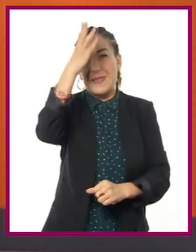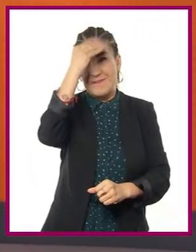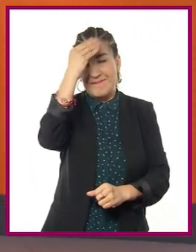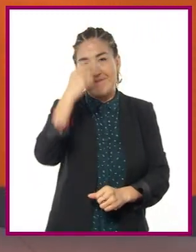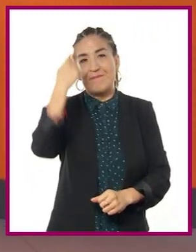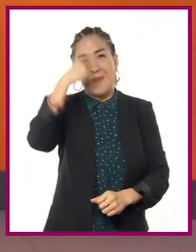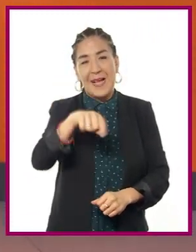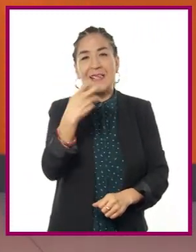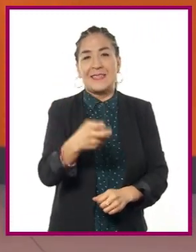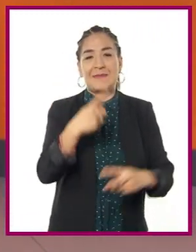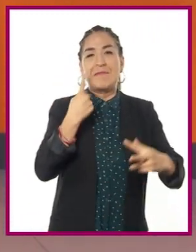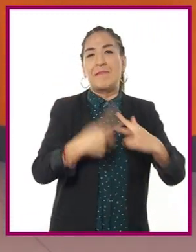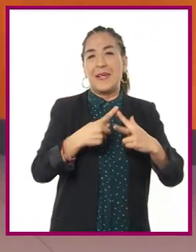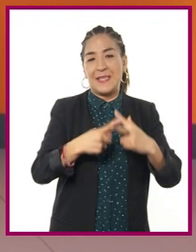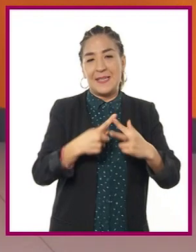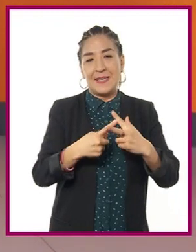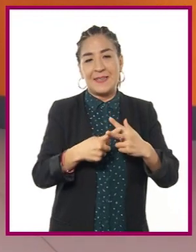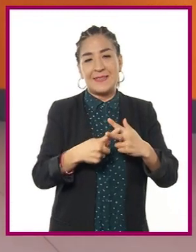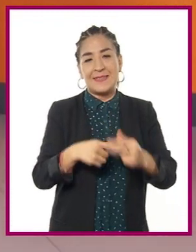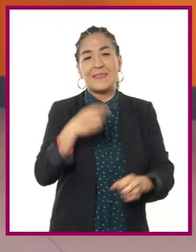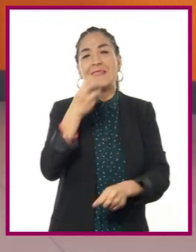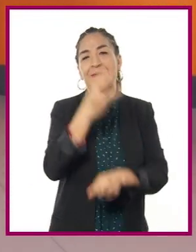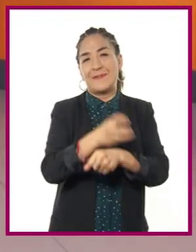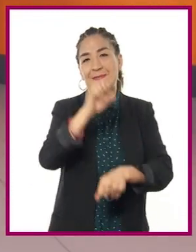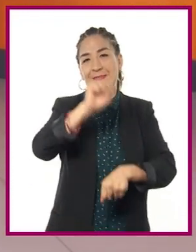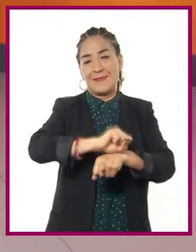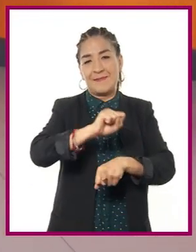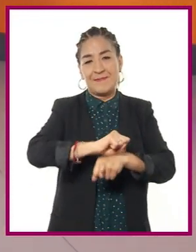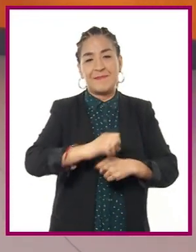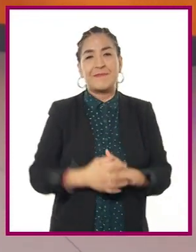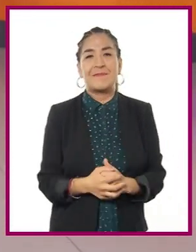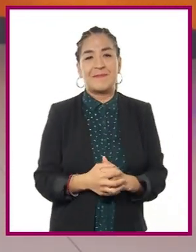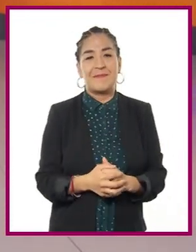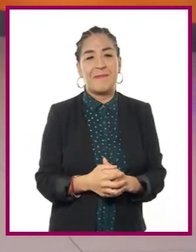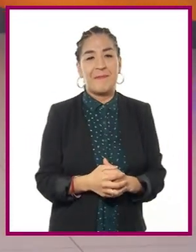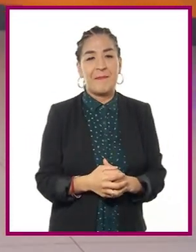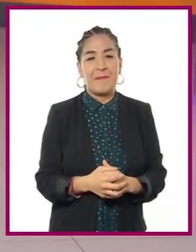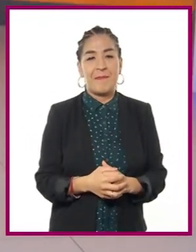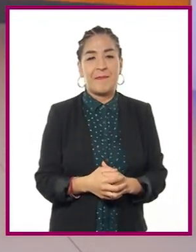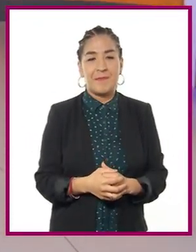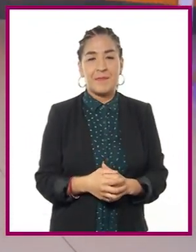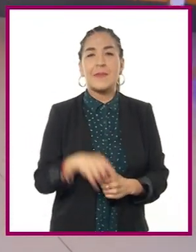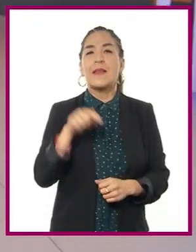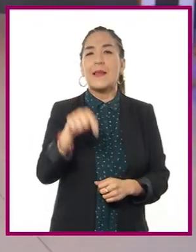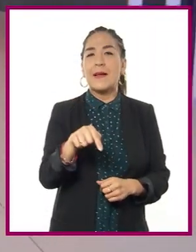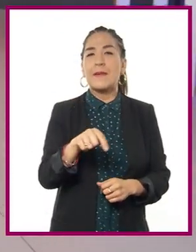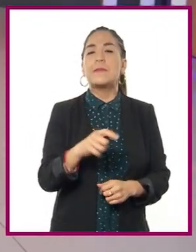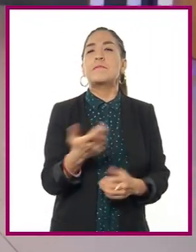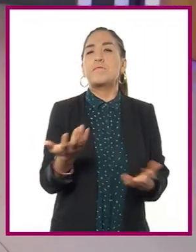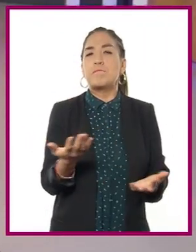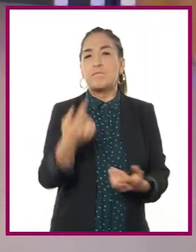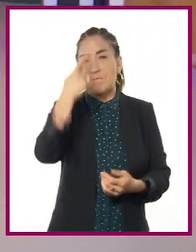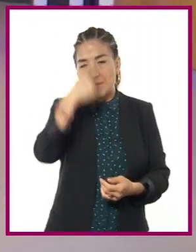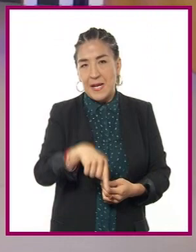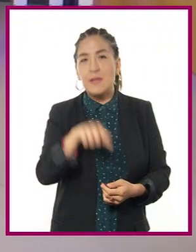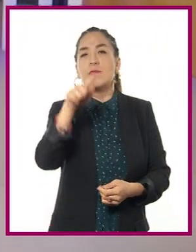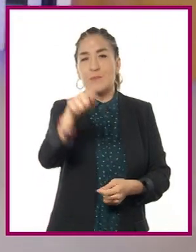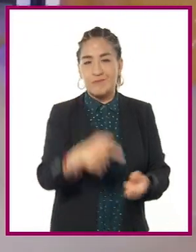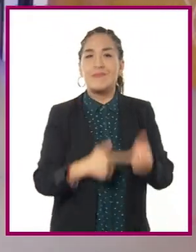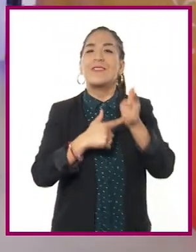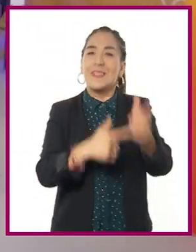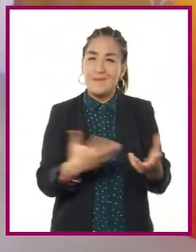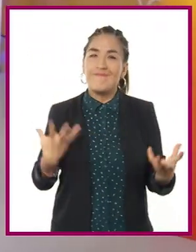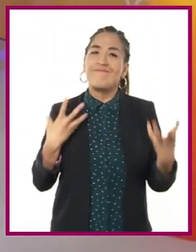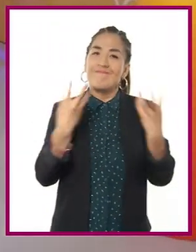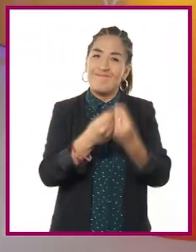para la asignatura de Matemáticas tercer grado de secundaria, con la certeza de que seguimos